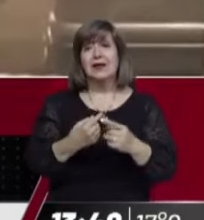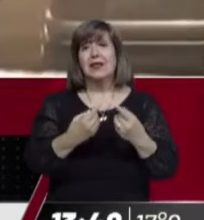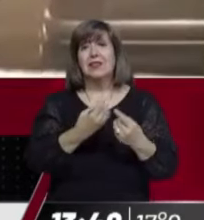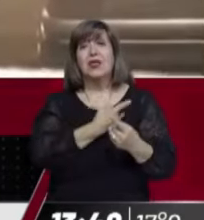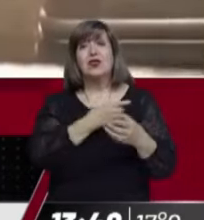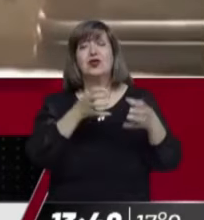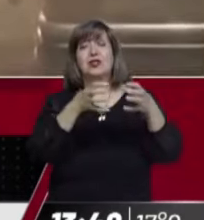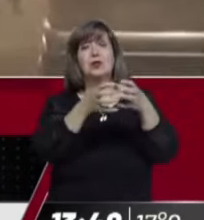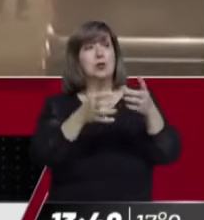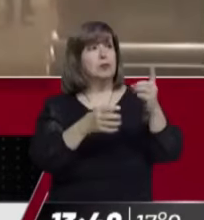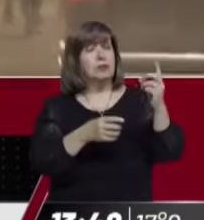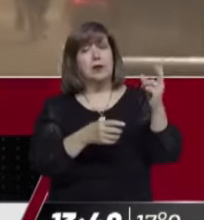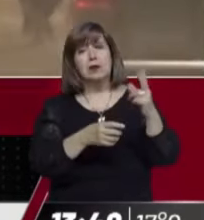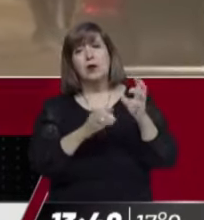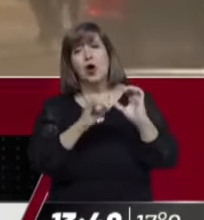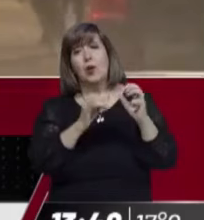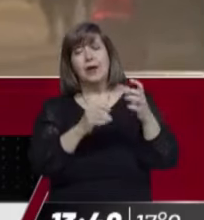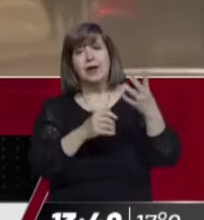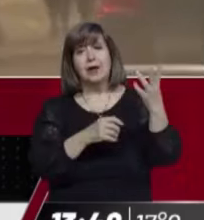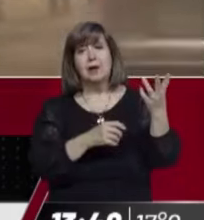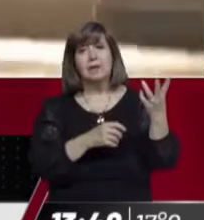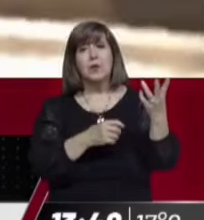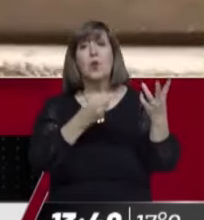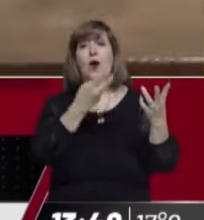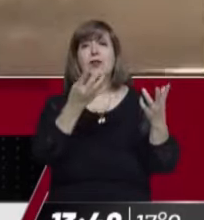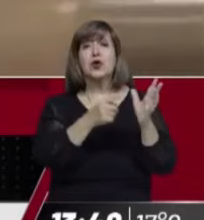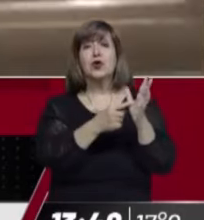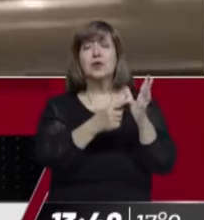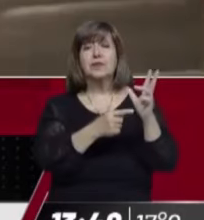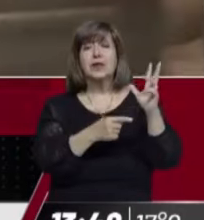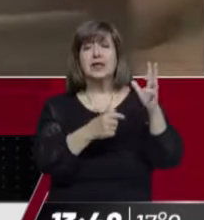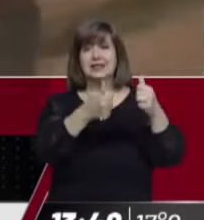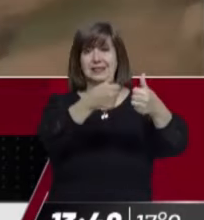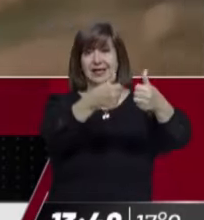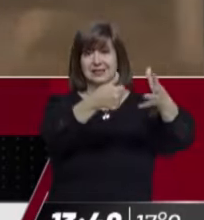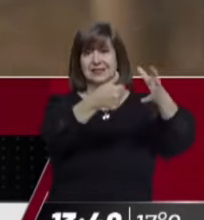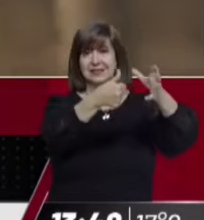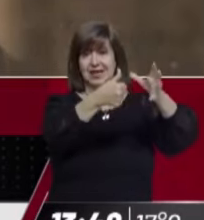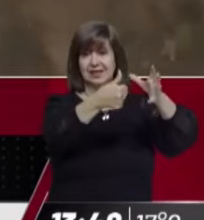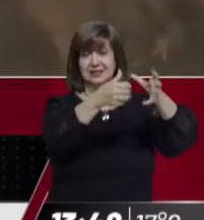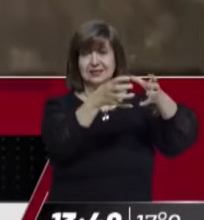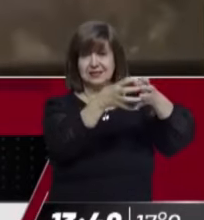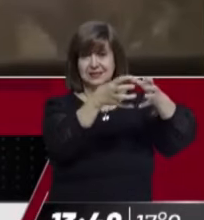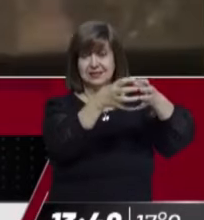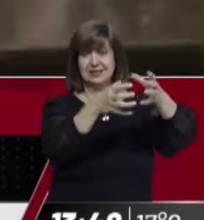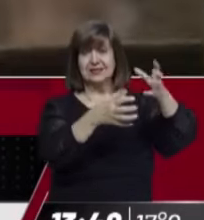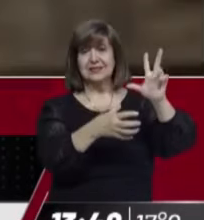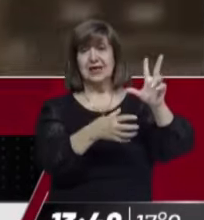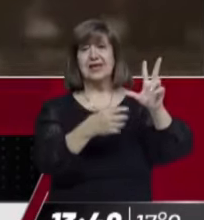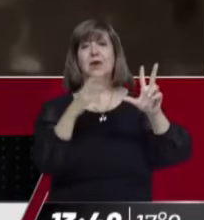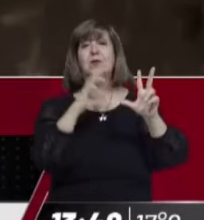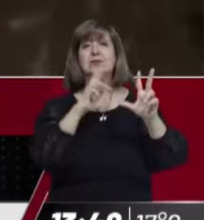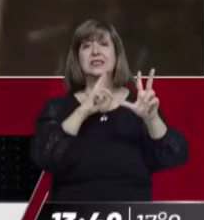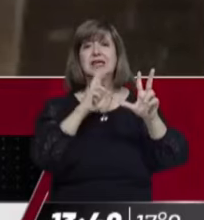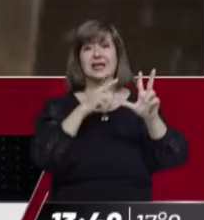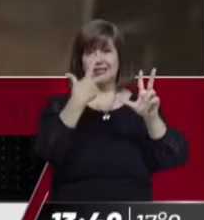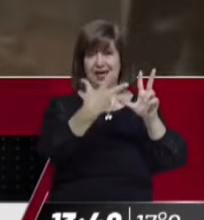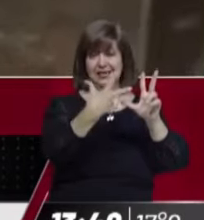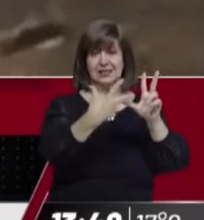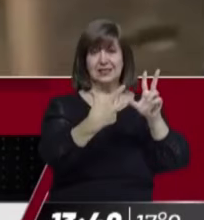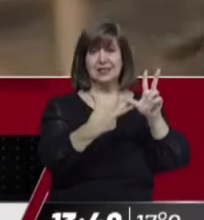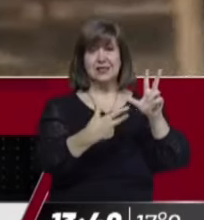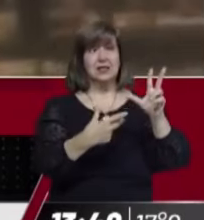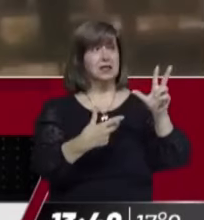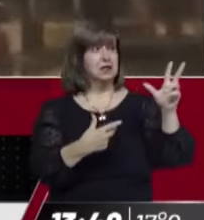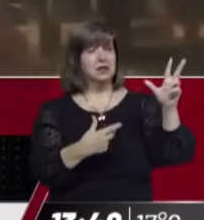verdad que no sabría decirte eso Cuántos eran y Yo alcancé a ver eran seis seis creo que eran tres chicas y de la